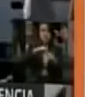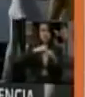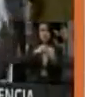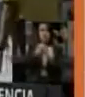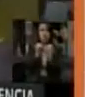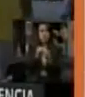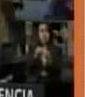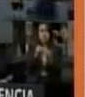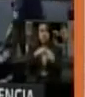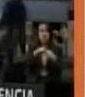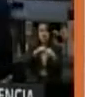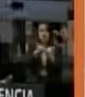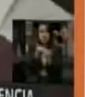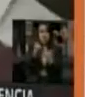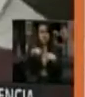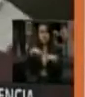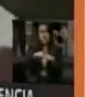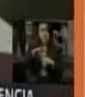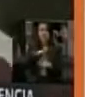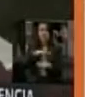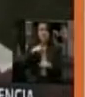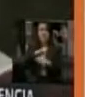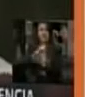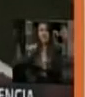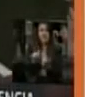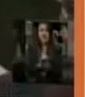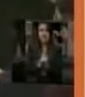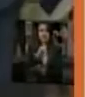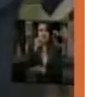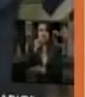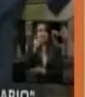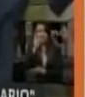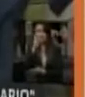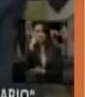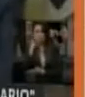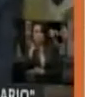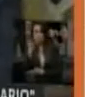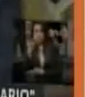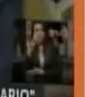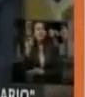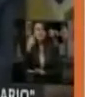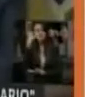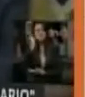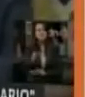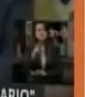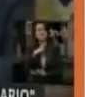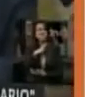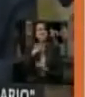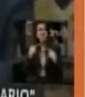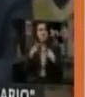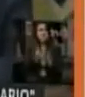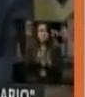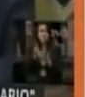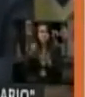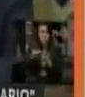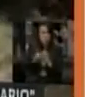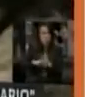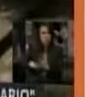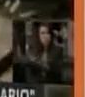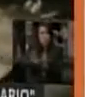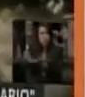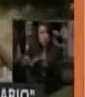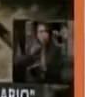no facilitar la deportación de personas que están en estatus migratorio ilegal dentro de Estados